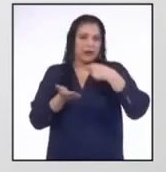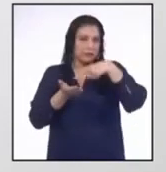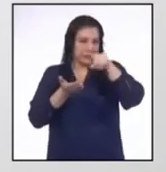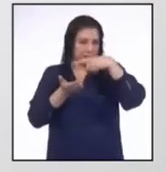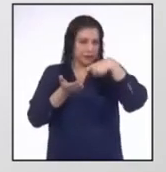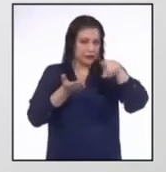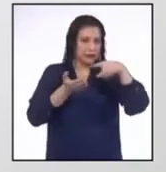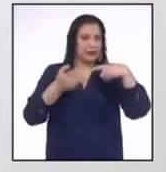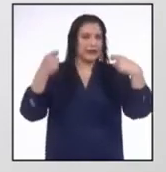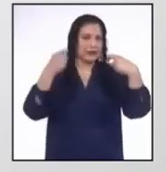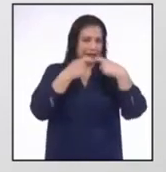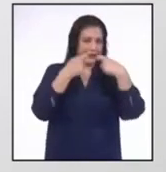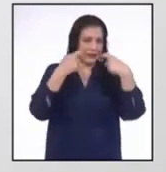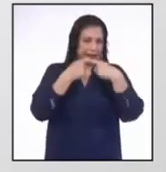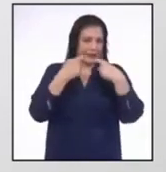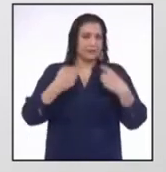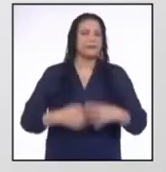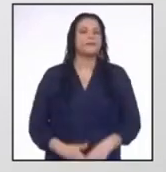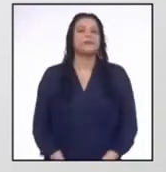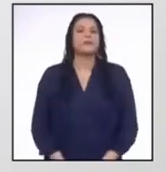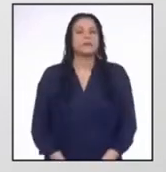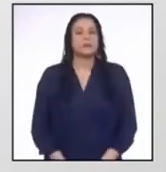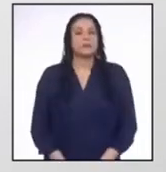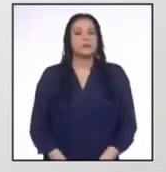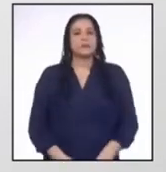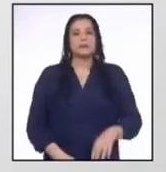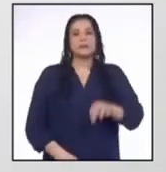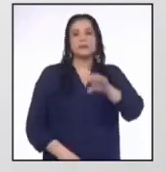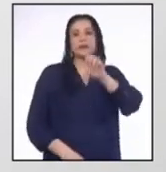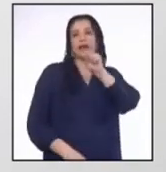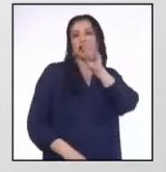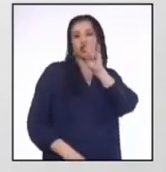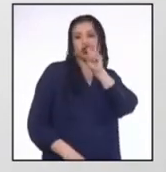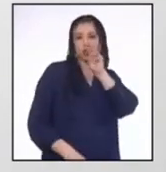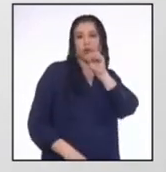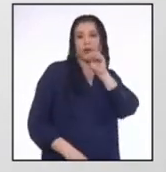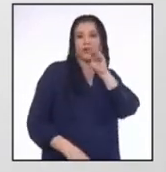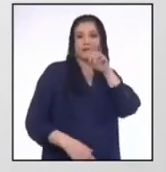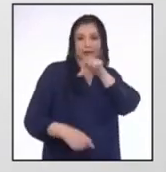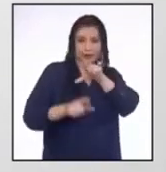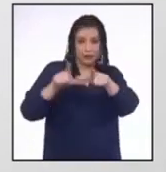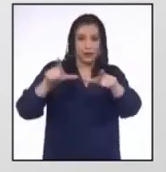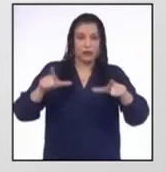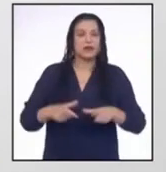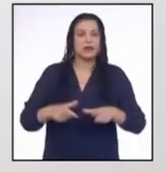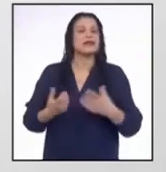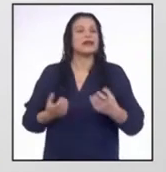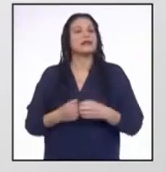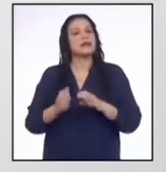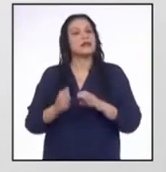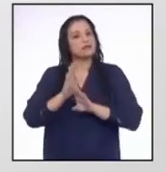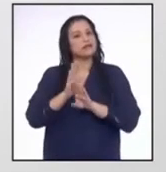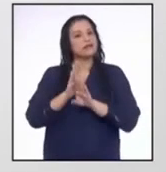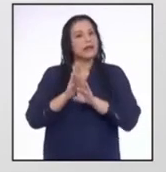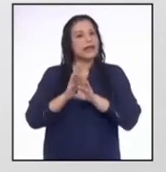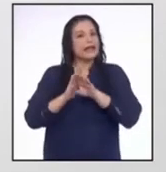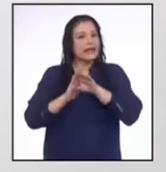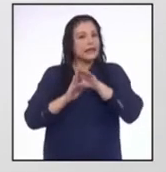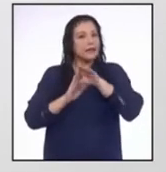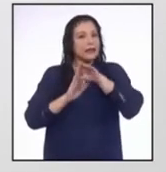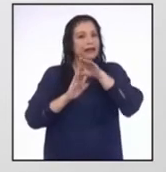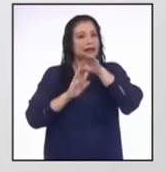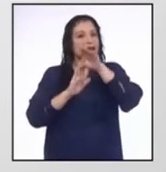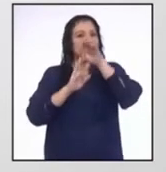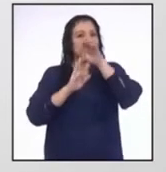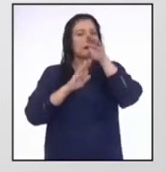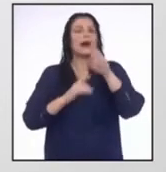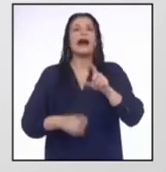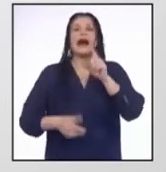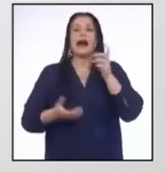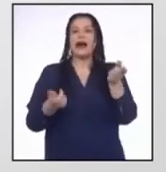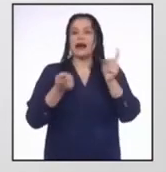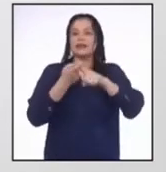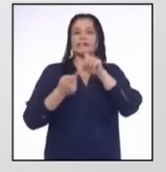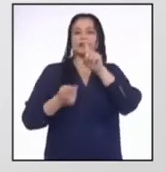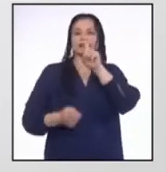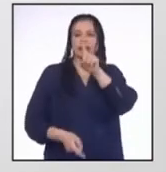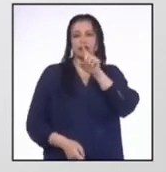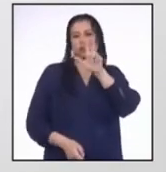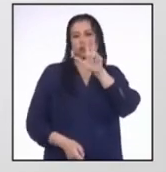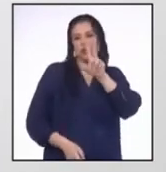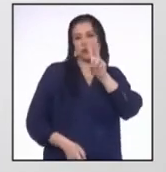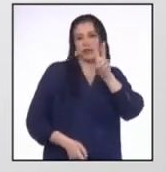distribución de energía eléctrica. Las subestaciones eléctricas elevadoras elevan la tensión hasta